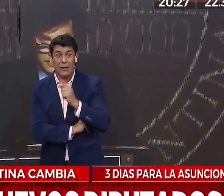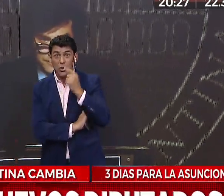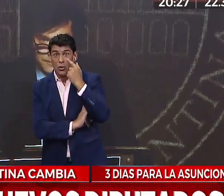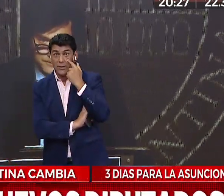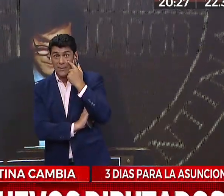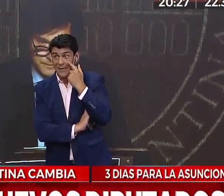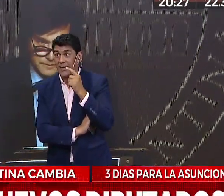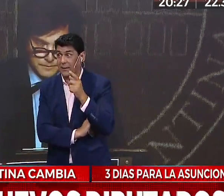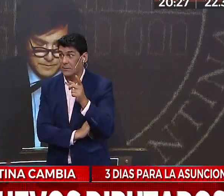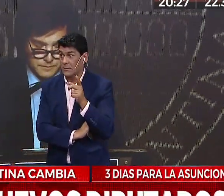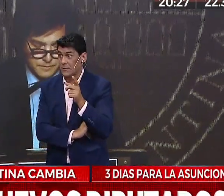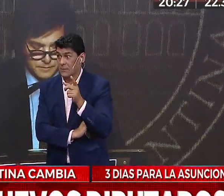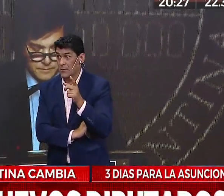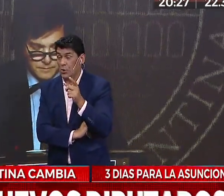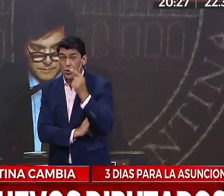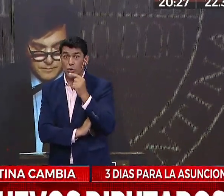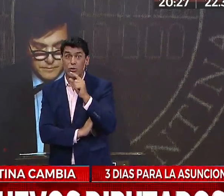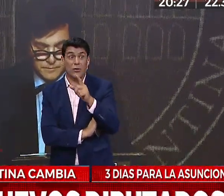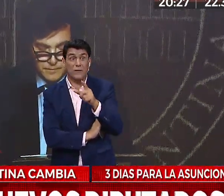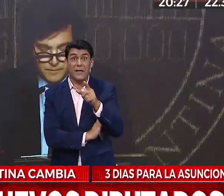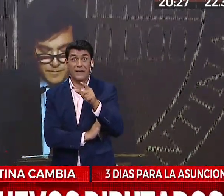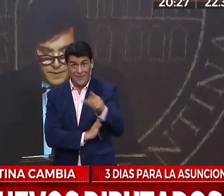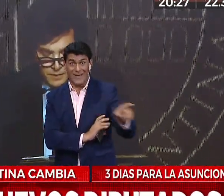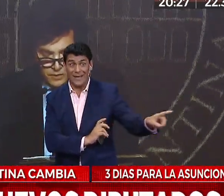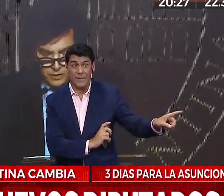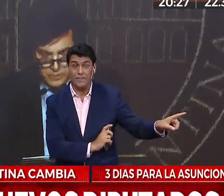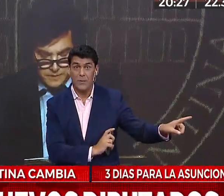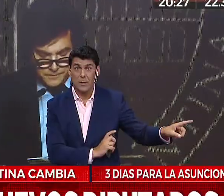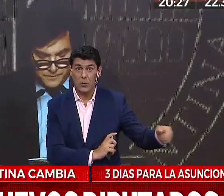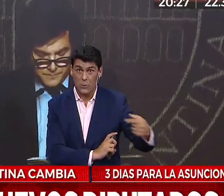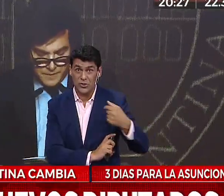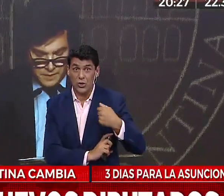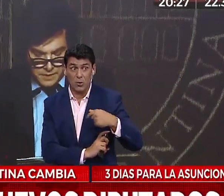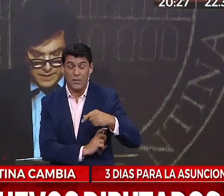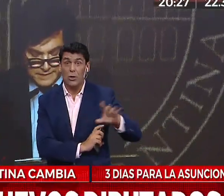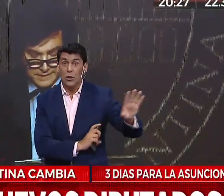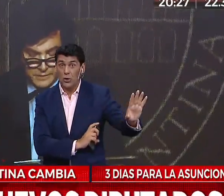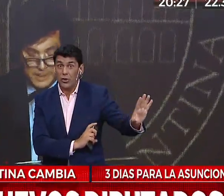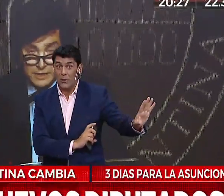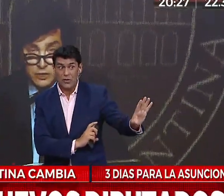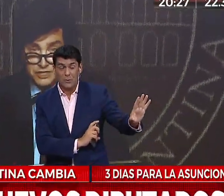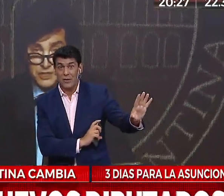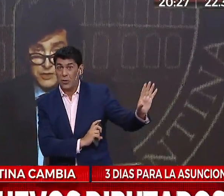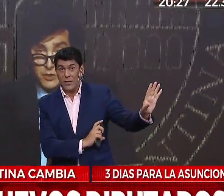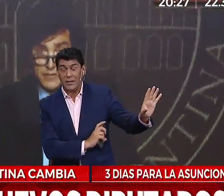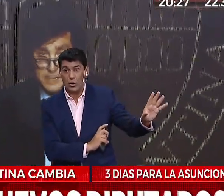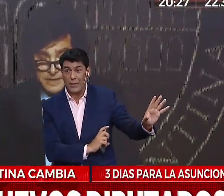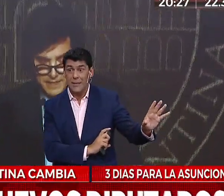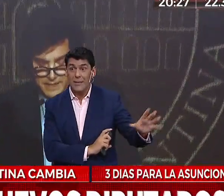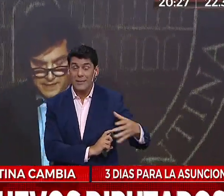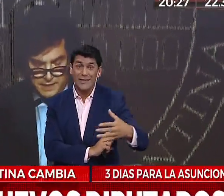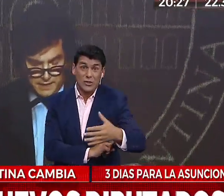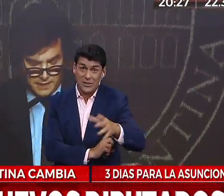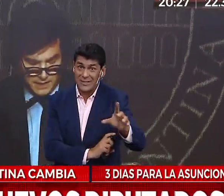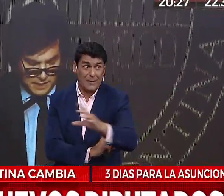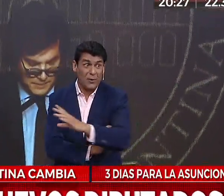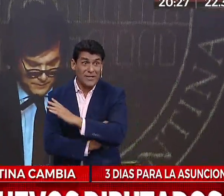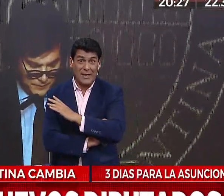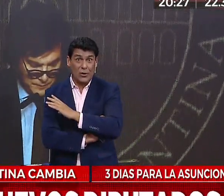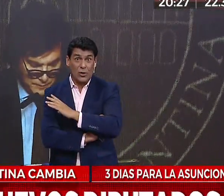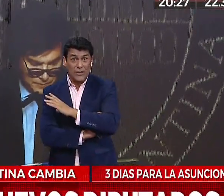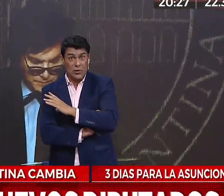dijo Macri? Ojo que te van a cagar. Ojo, no te confíes, te van a cagar, como lo hicieron conmigo. Lo dijo Mauricio Macri, lo quería recordar. Y de eso se